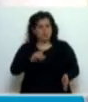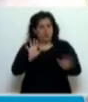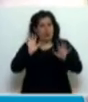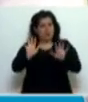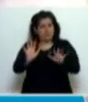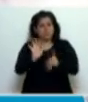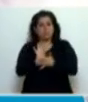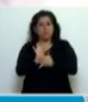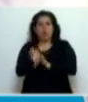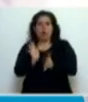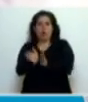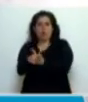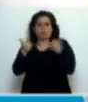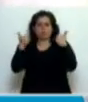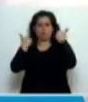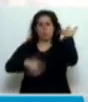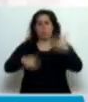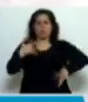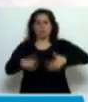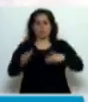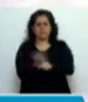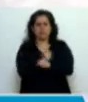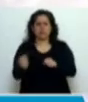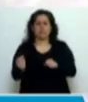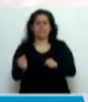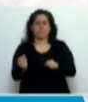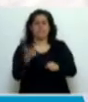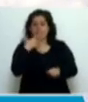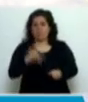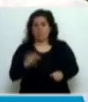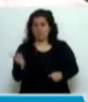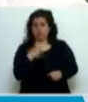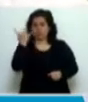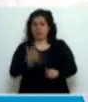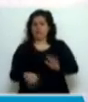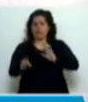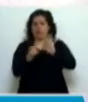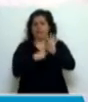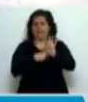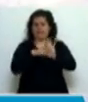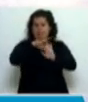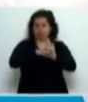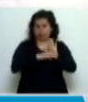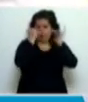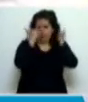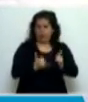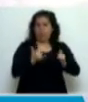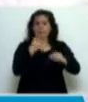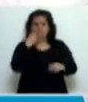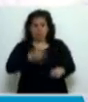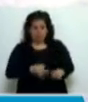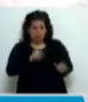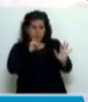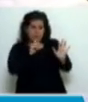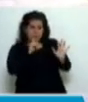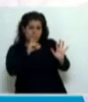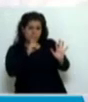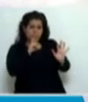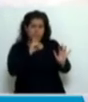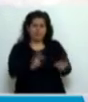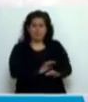la necesidad y la urgencia. La verdad es que nosotros tenemos un reglamento que parece inexistente porque no se respetan ninguna de